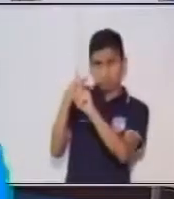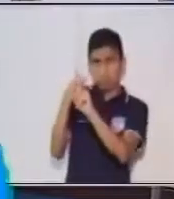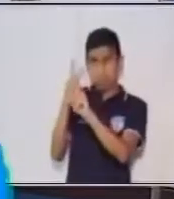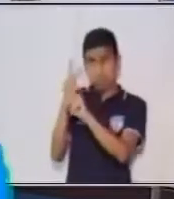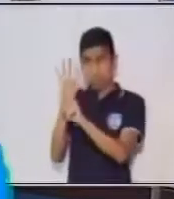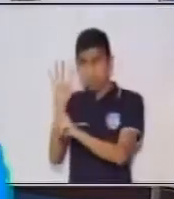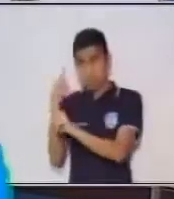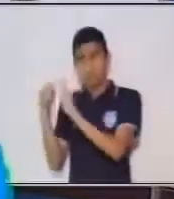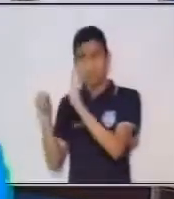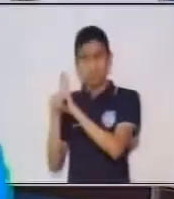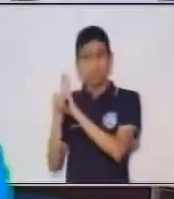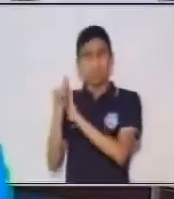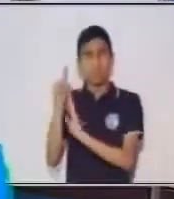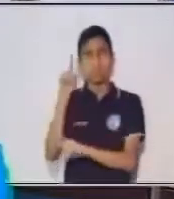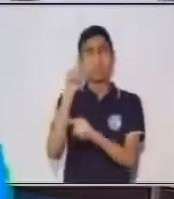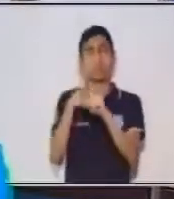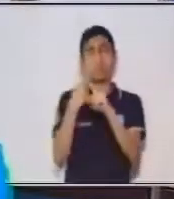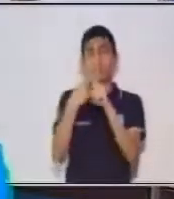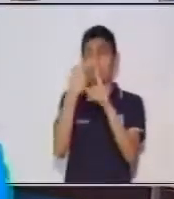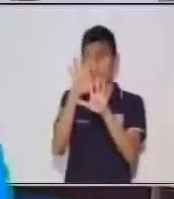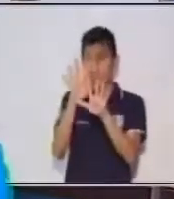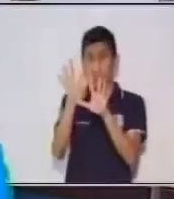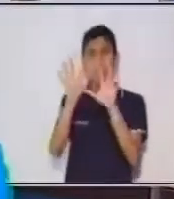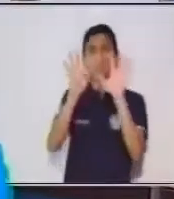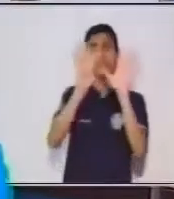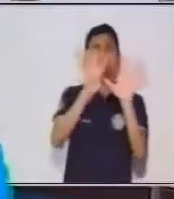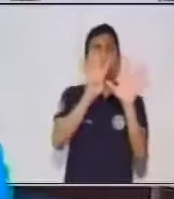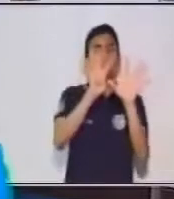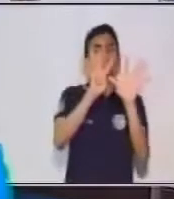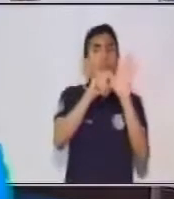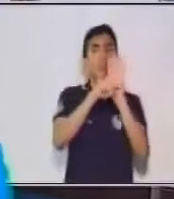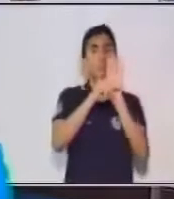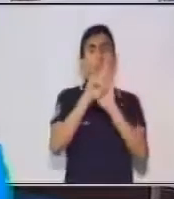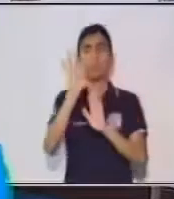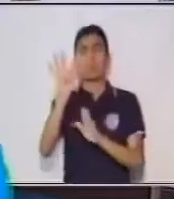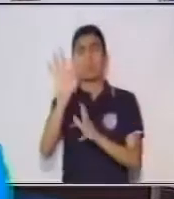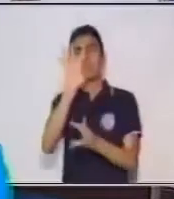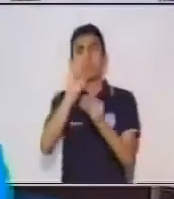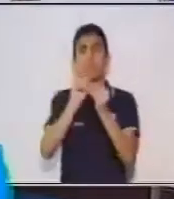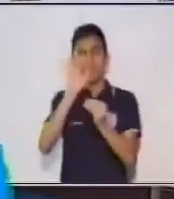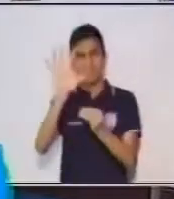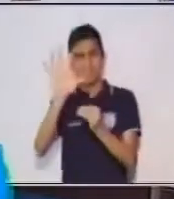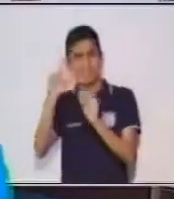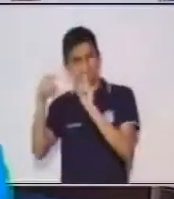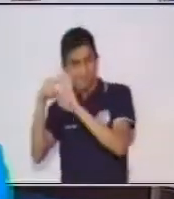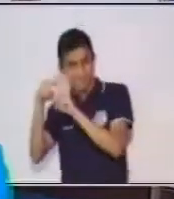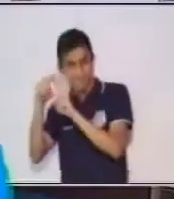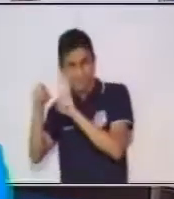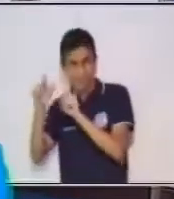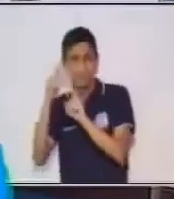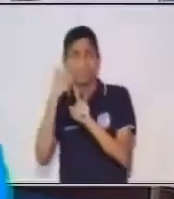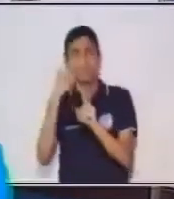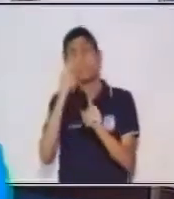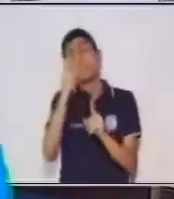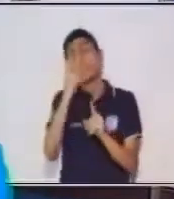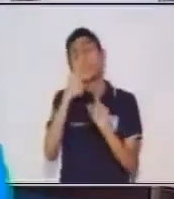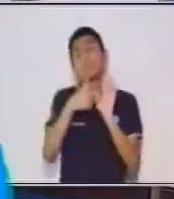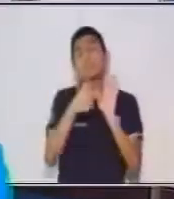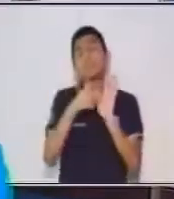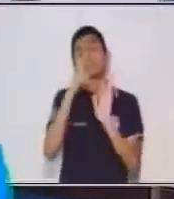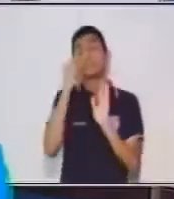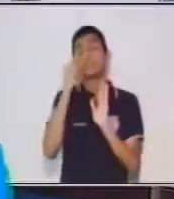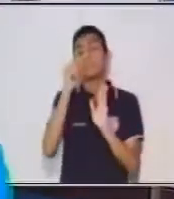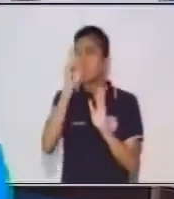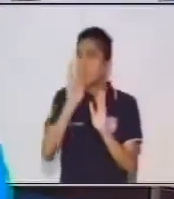es negativo, porque cuando le quitas a 9 positivo, 4 negativo, te quedan 5 positivos. Entonces debemos